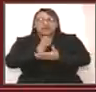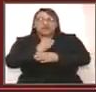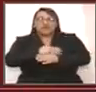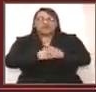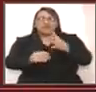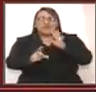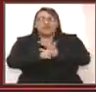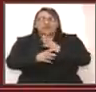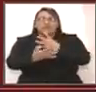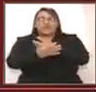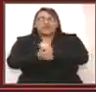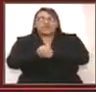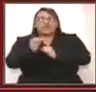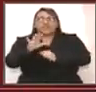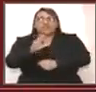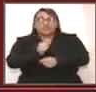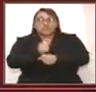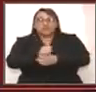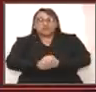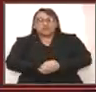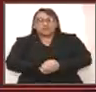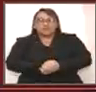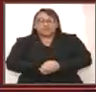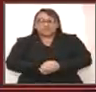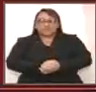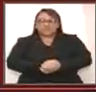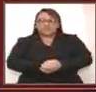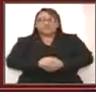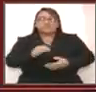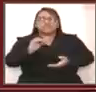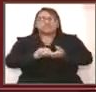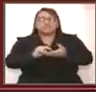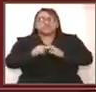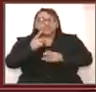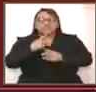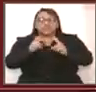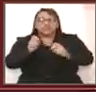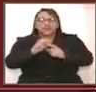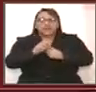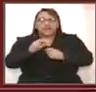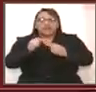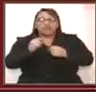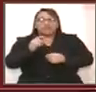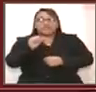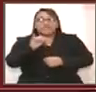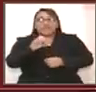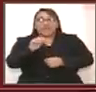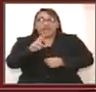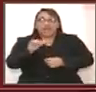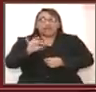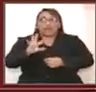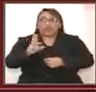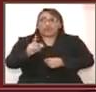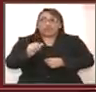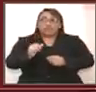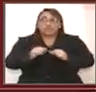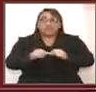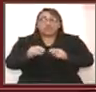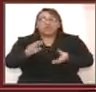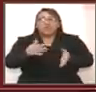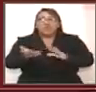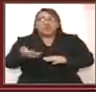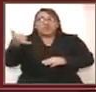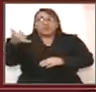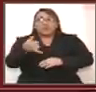ley penal y su ejecución, que establece para casos graves como sicariato, robo seguido de muerte,